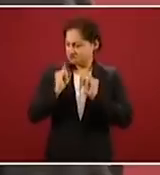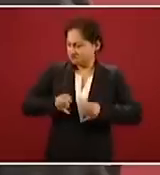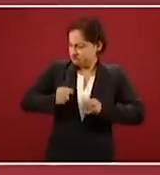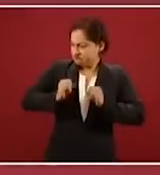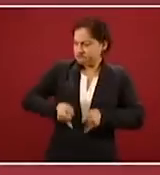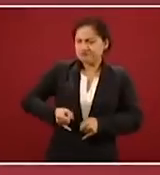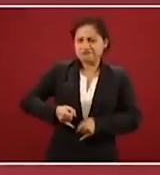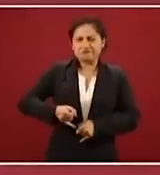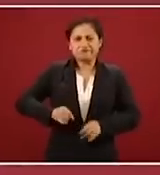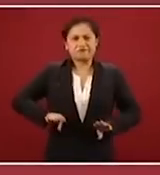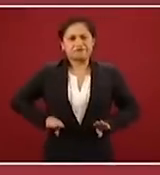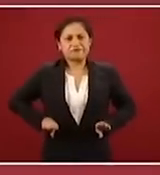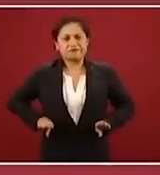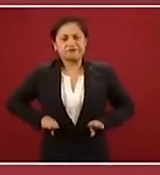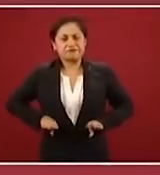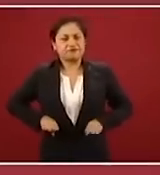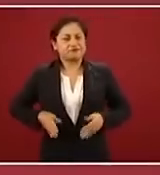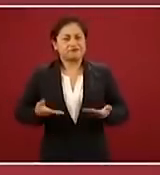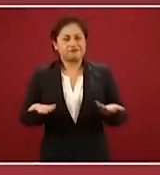y no